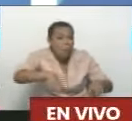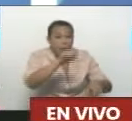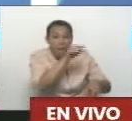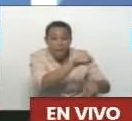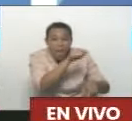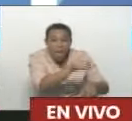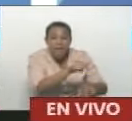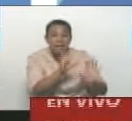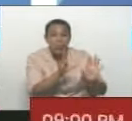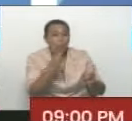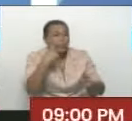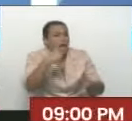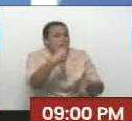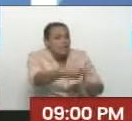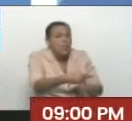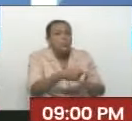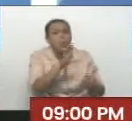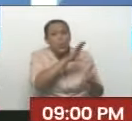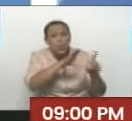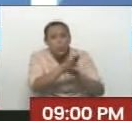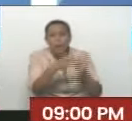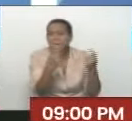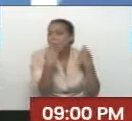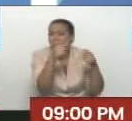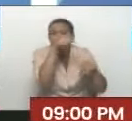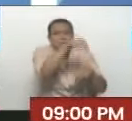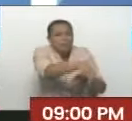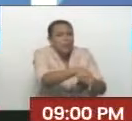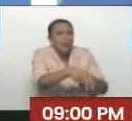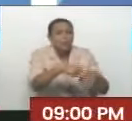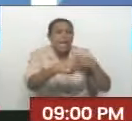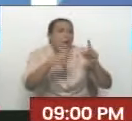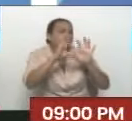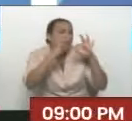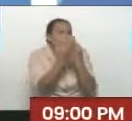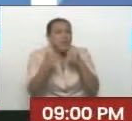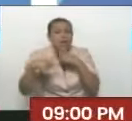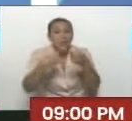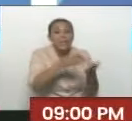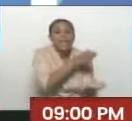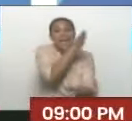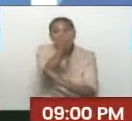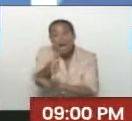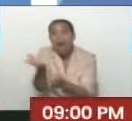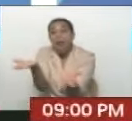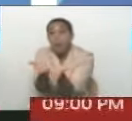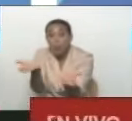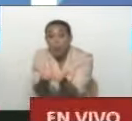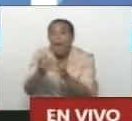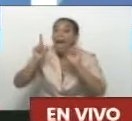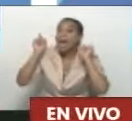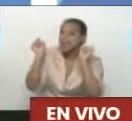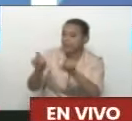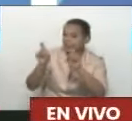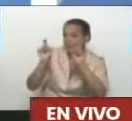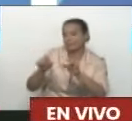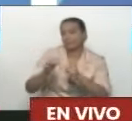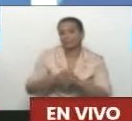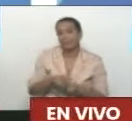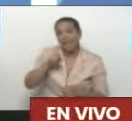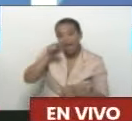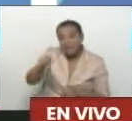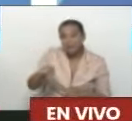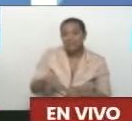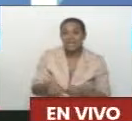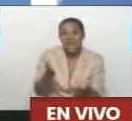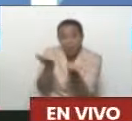que hacen la tradición, que hacen la cultura popular profunda, deben ir a la escuela a enseñar.